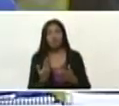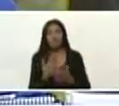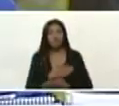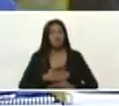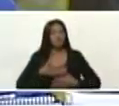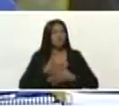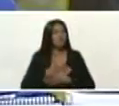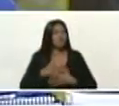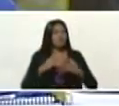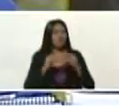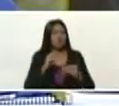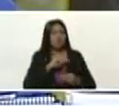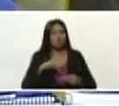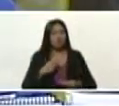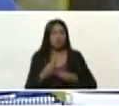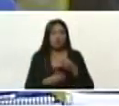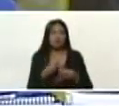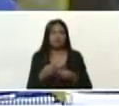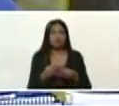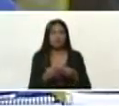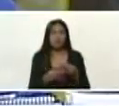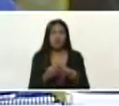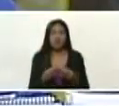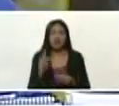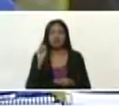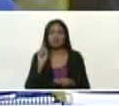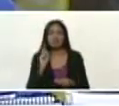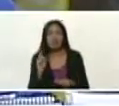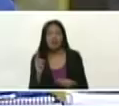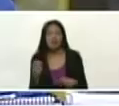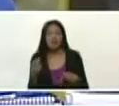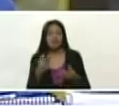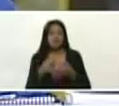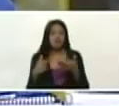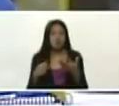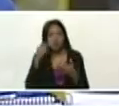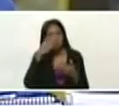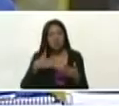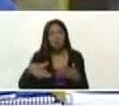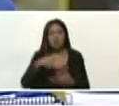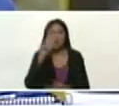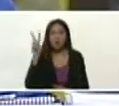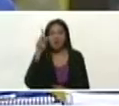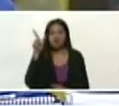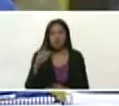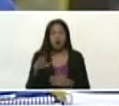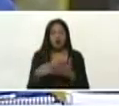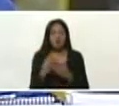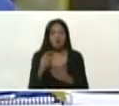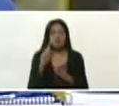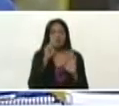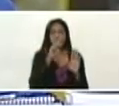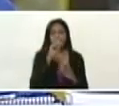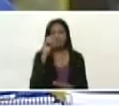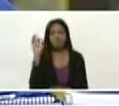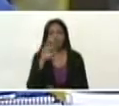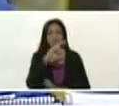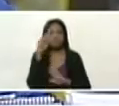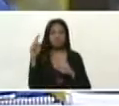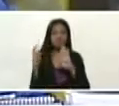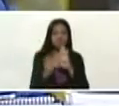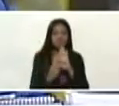satisfacer, como lo vamos a hacer, las necesidades del pueblo venezolano al